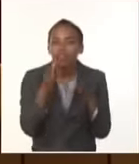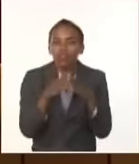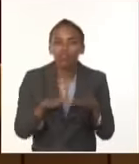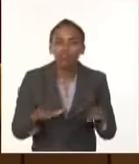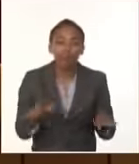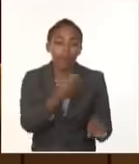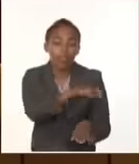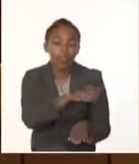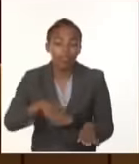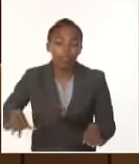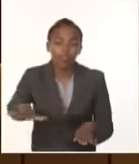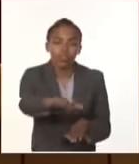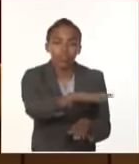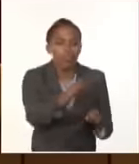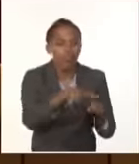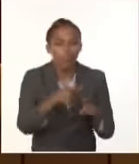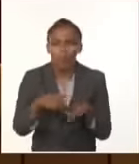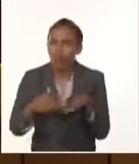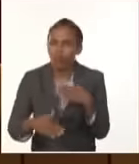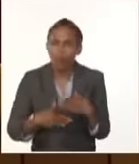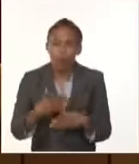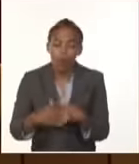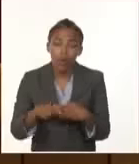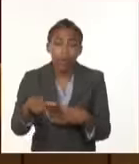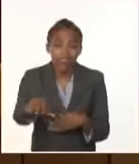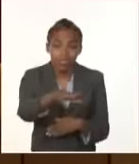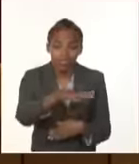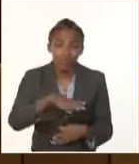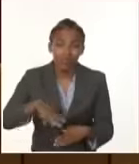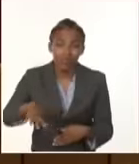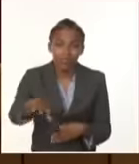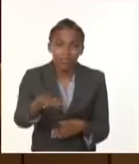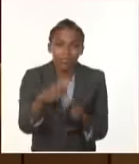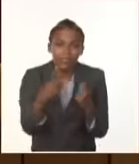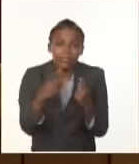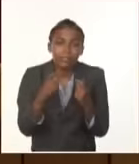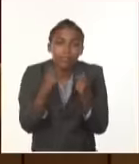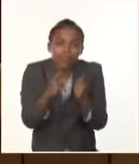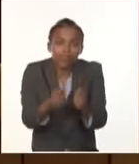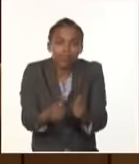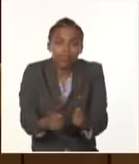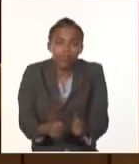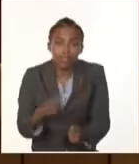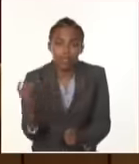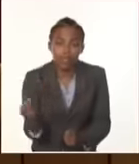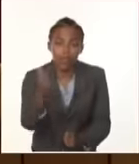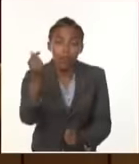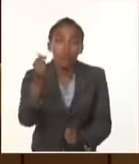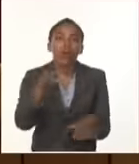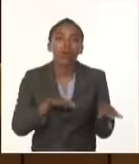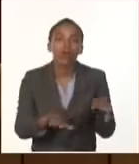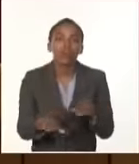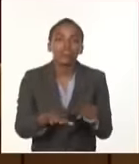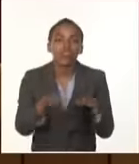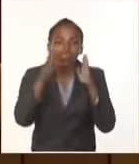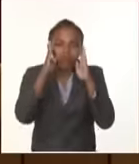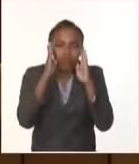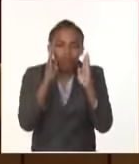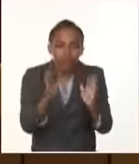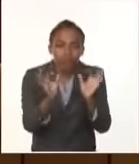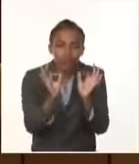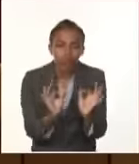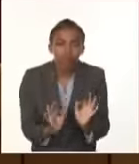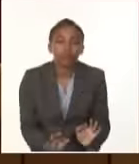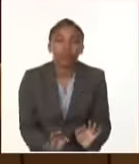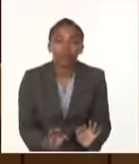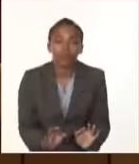otros problemas. Esta situación exige implementar de inmediato acciones concretas, bien